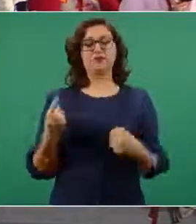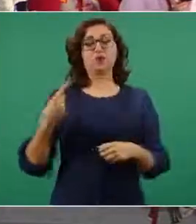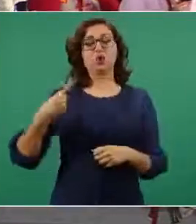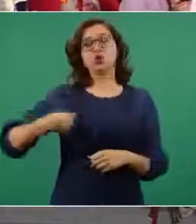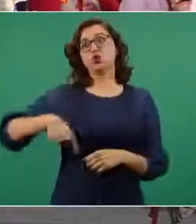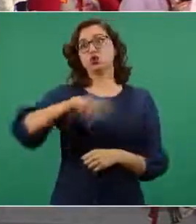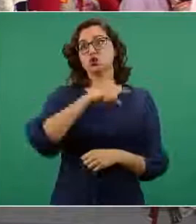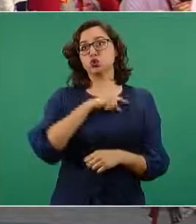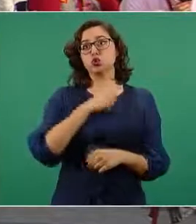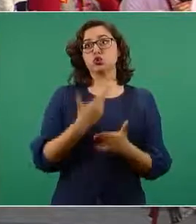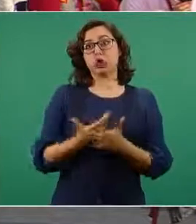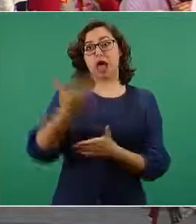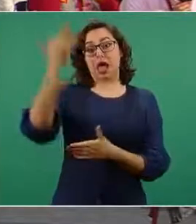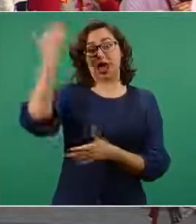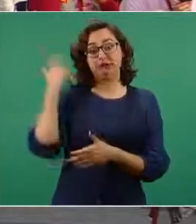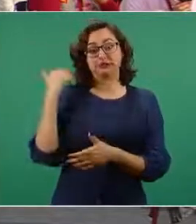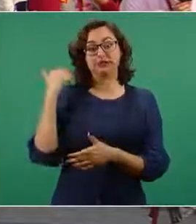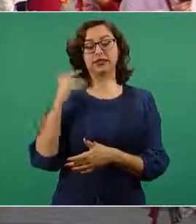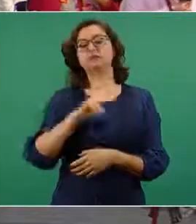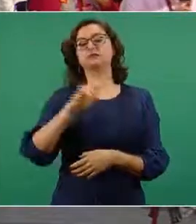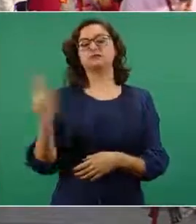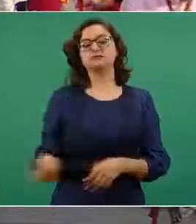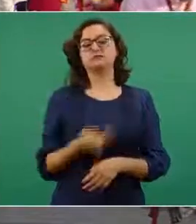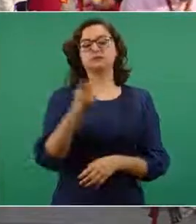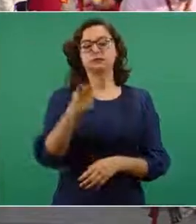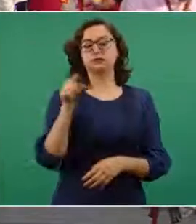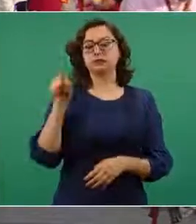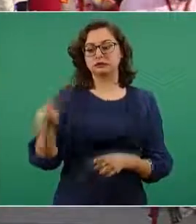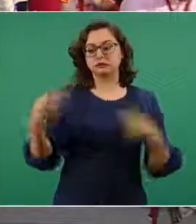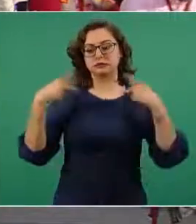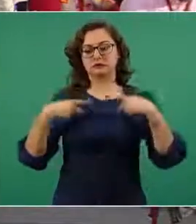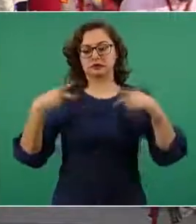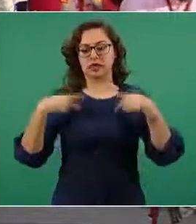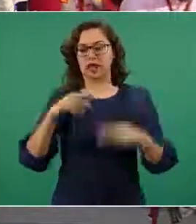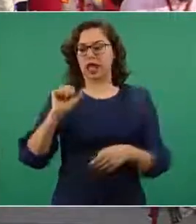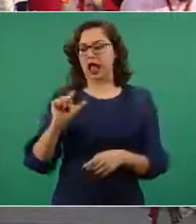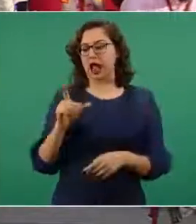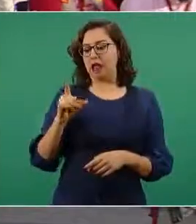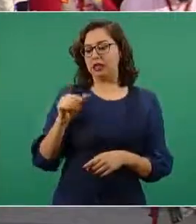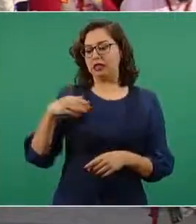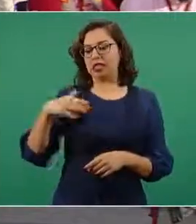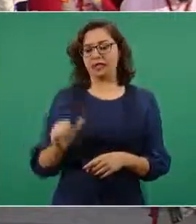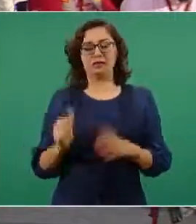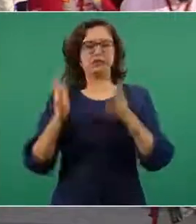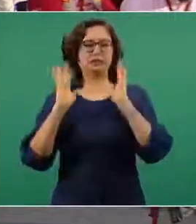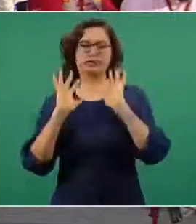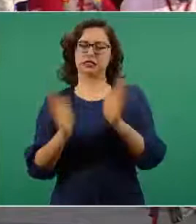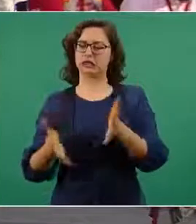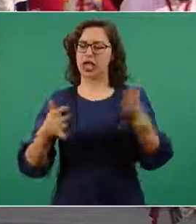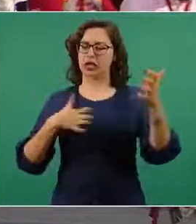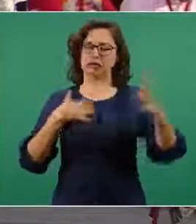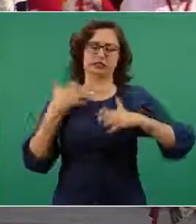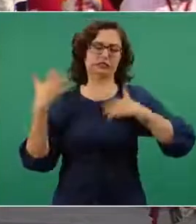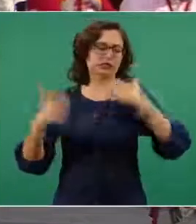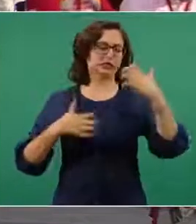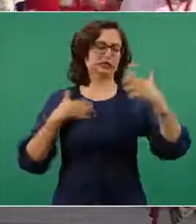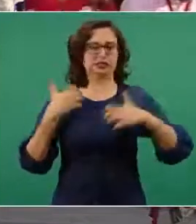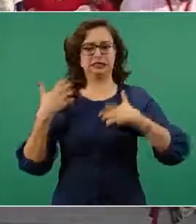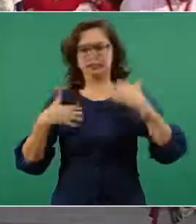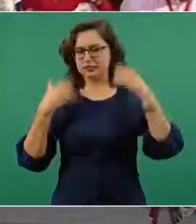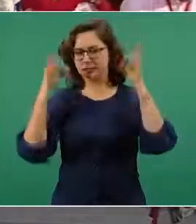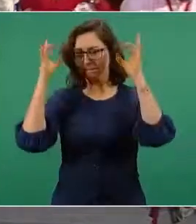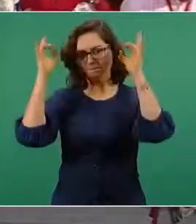en una de las mañaneras que la gente de Aldama se estaba desesperando, y en uno de los